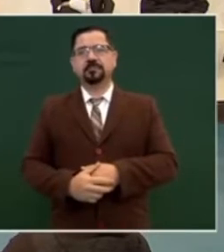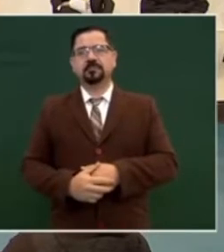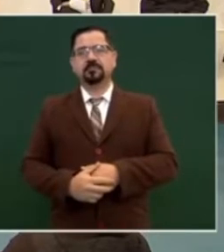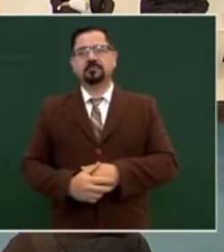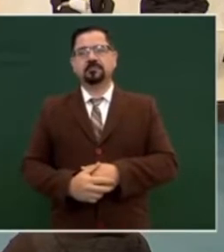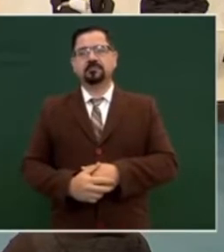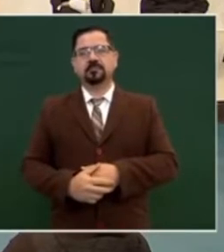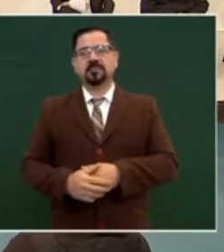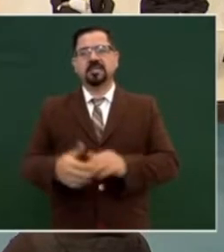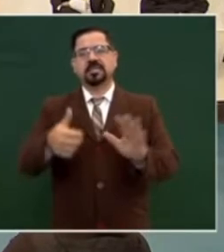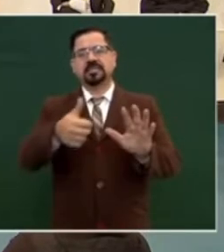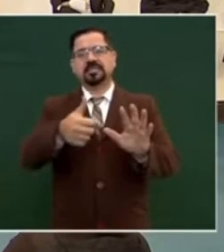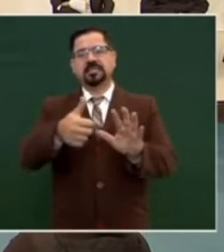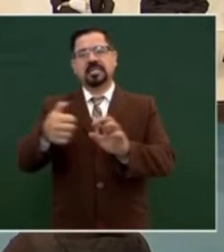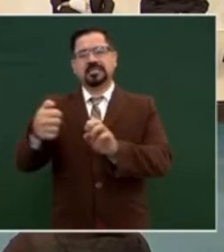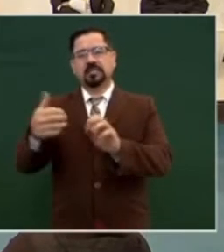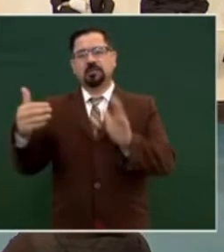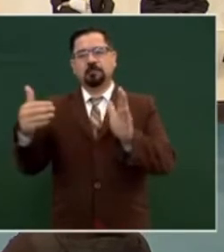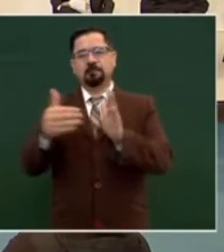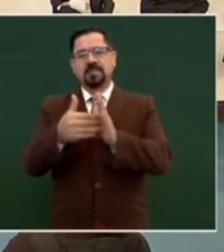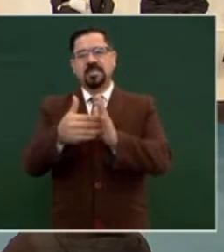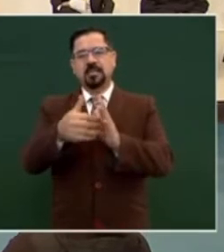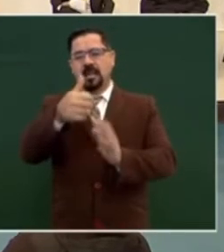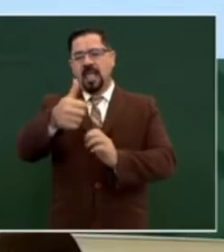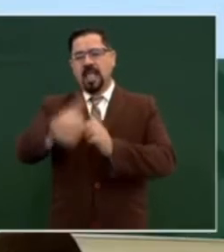seiscientos mil al año